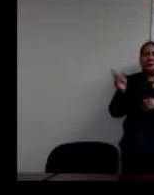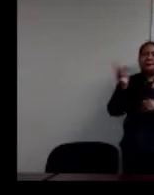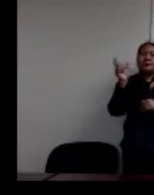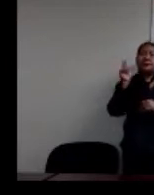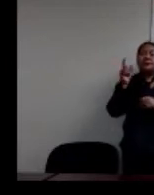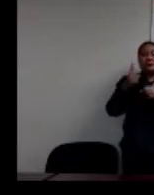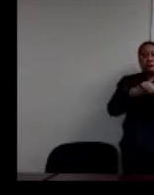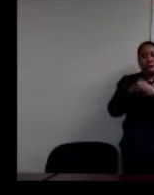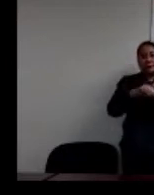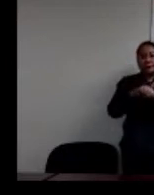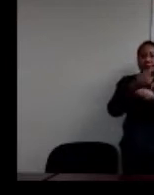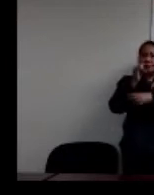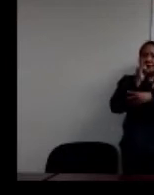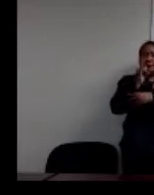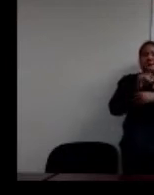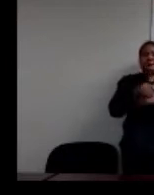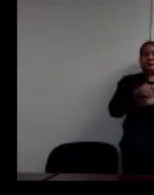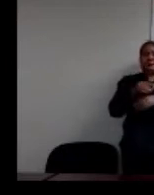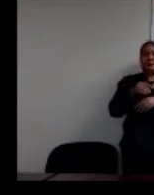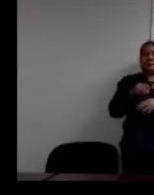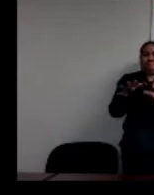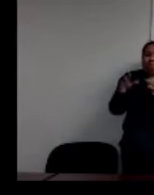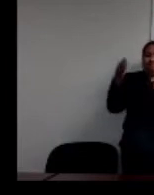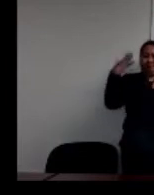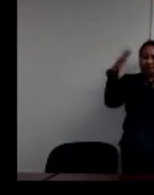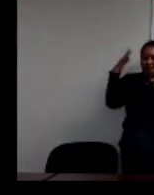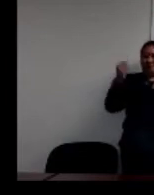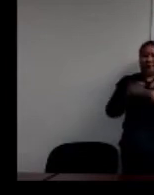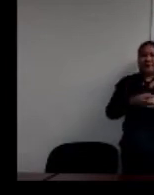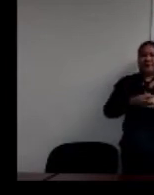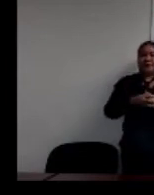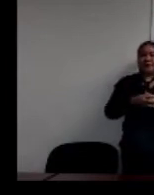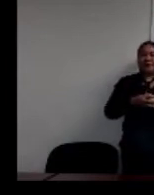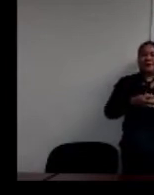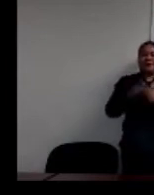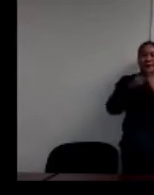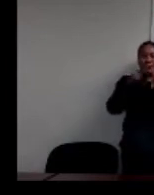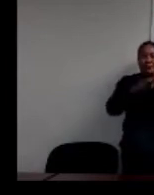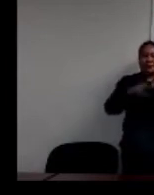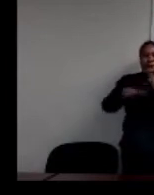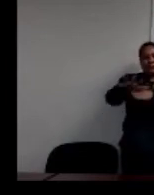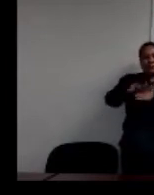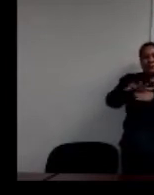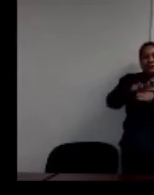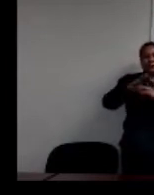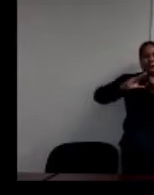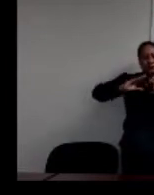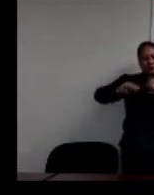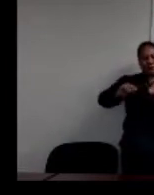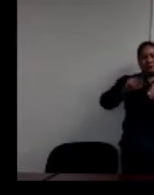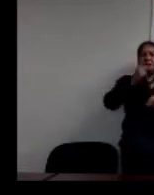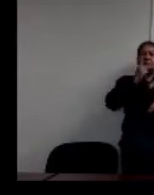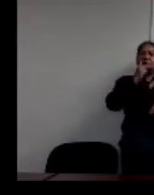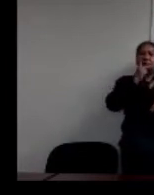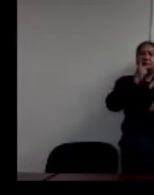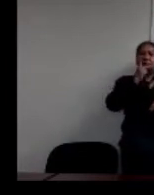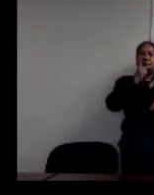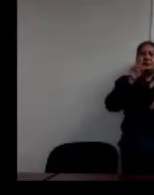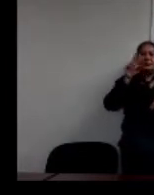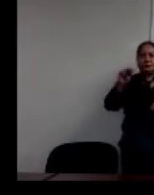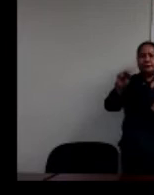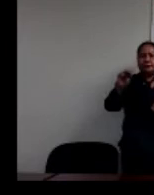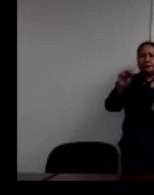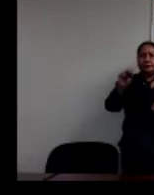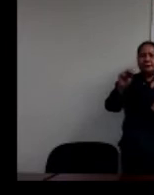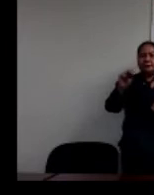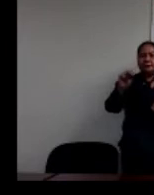toma soda, se me pone muy inquieto. Para empezar, la regla básica que les enseñamos a los papás es no